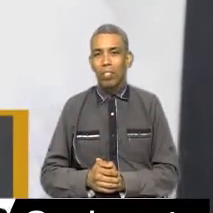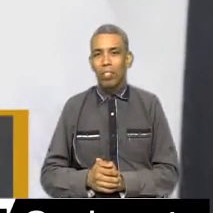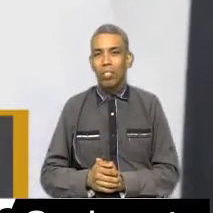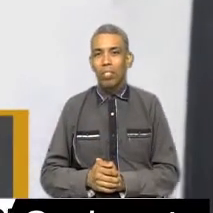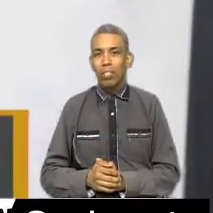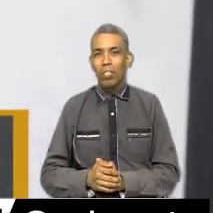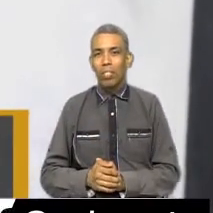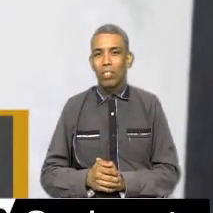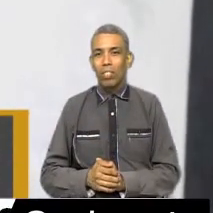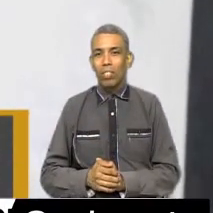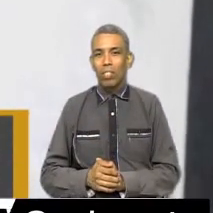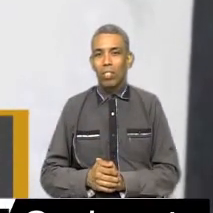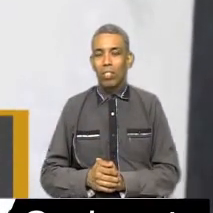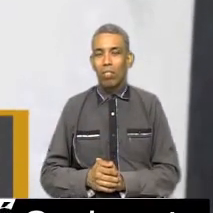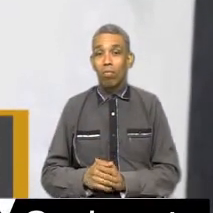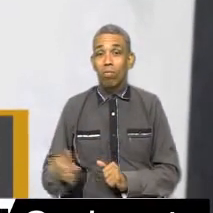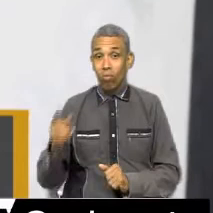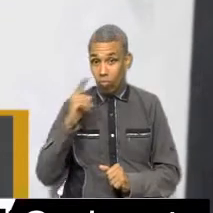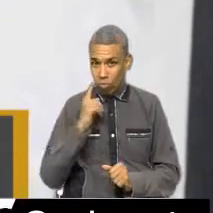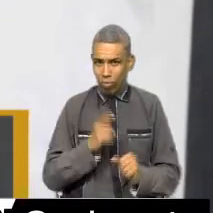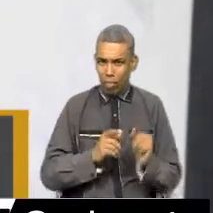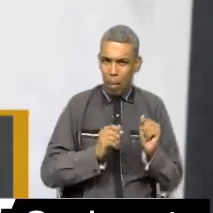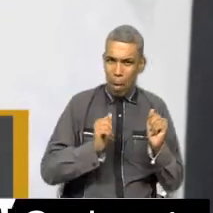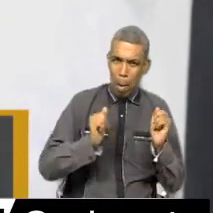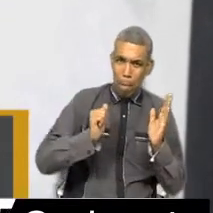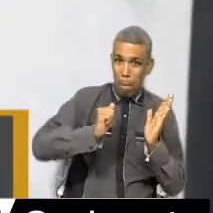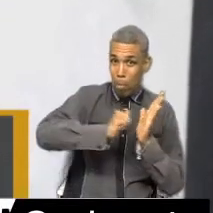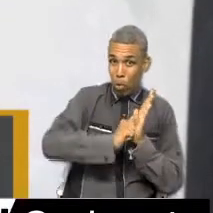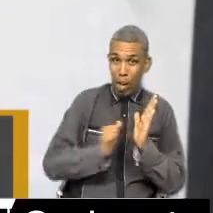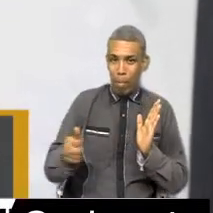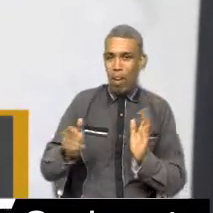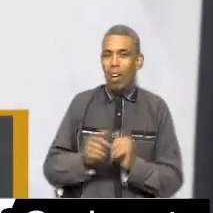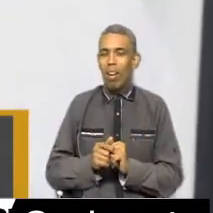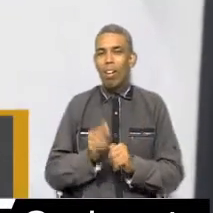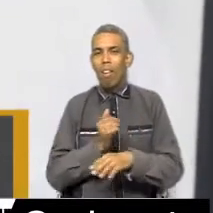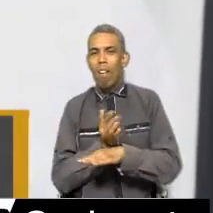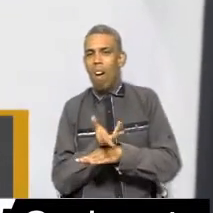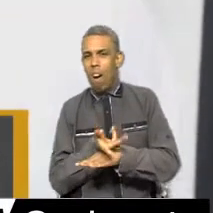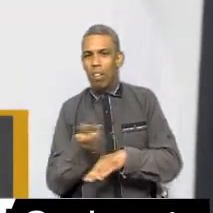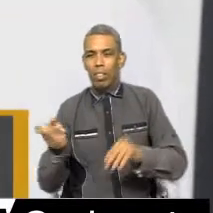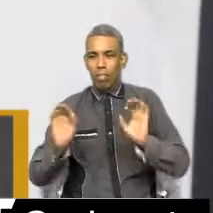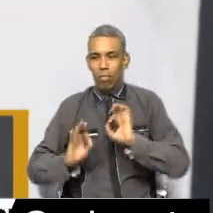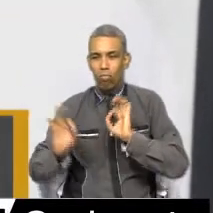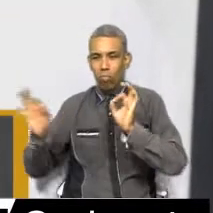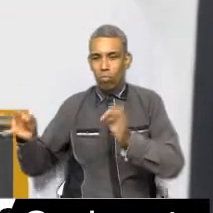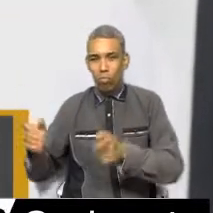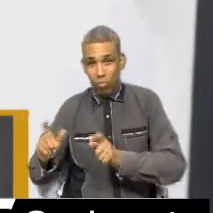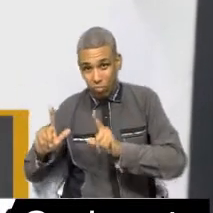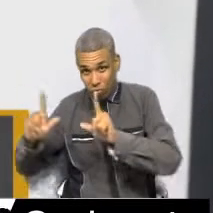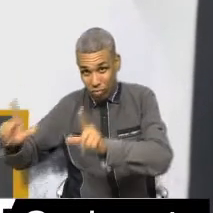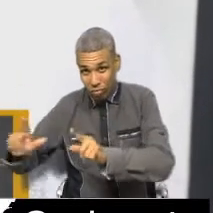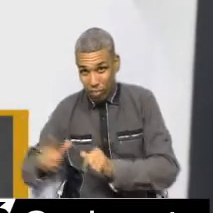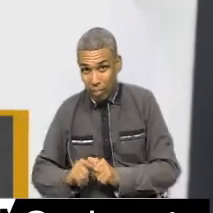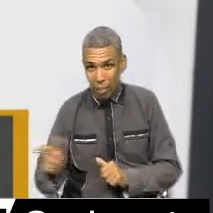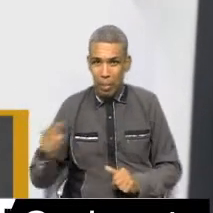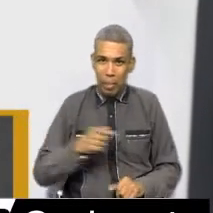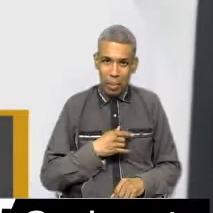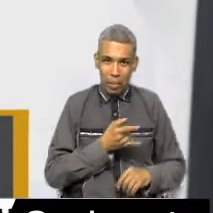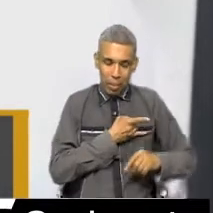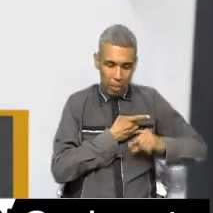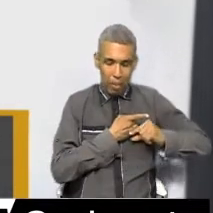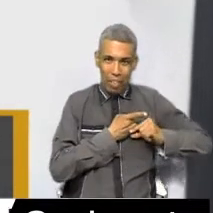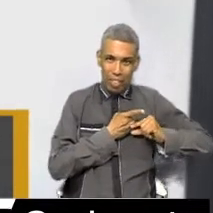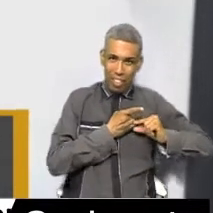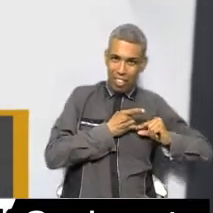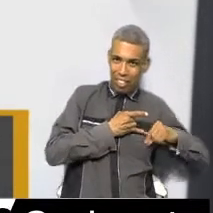licenciatura en artes, siendo un programa pionero para el territorio, siendo el primer programa de licenciatura acreditado en el país